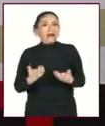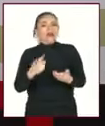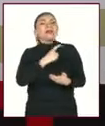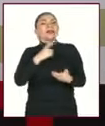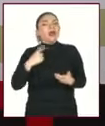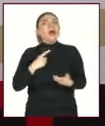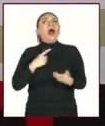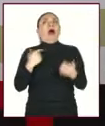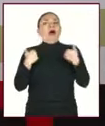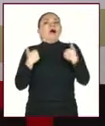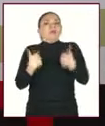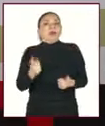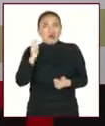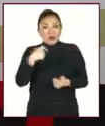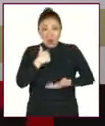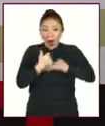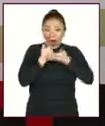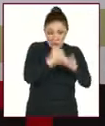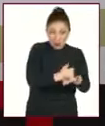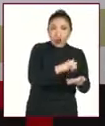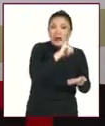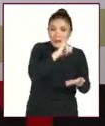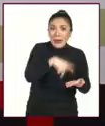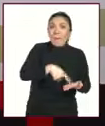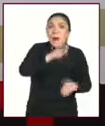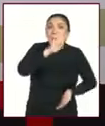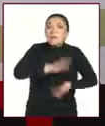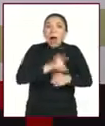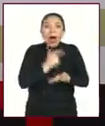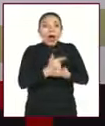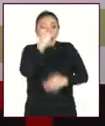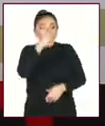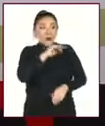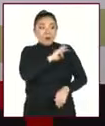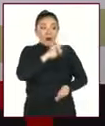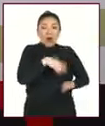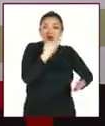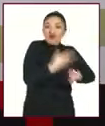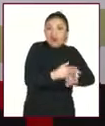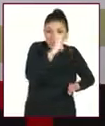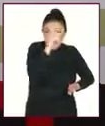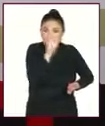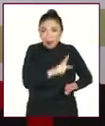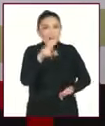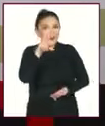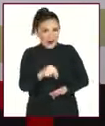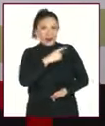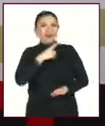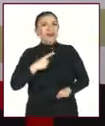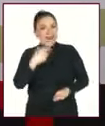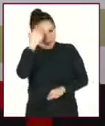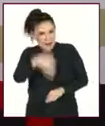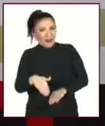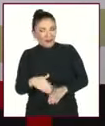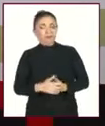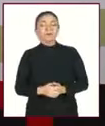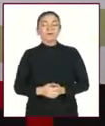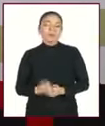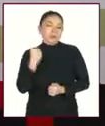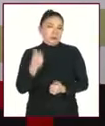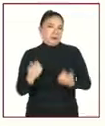consideración ayudar, pero no perjudicar más a la otra persona. Claro. Entonces, reconocer